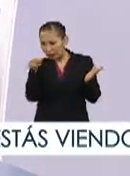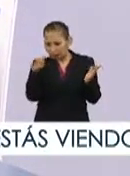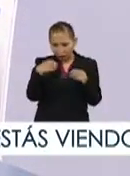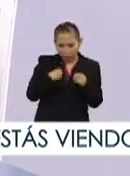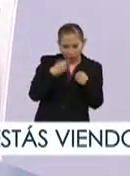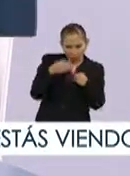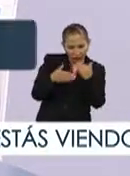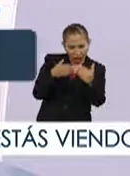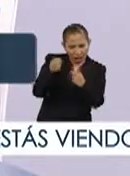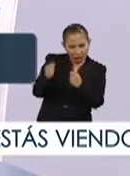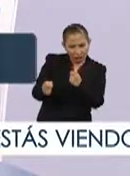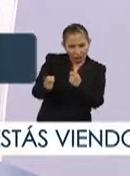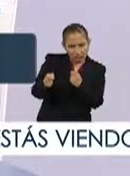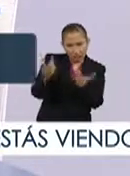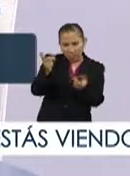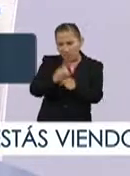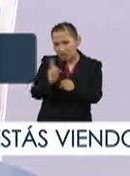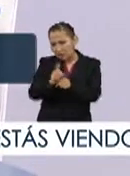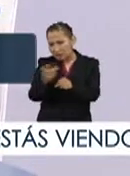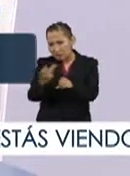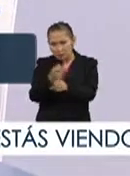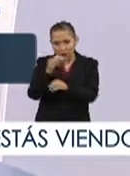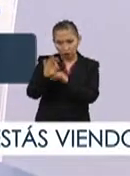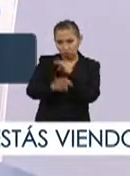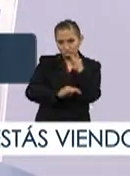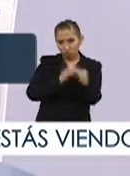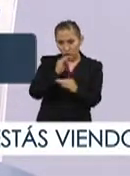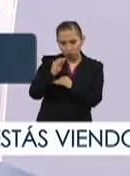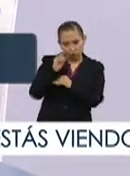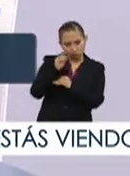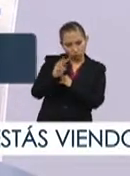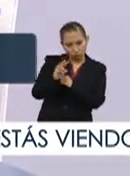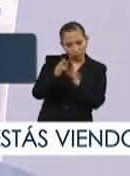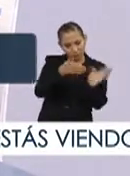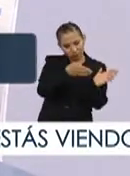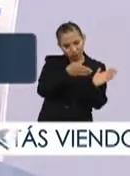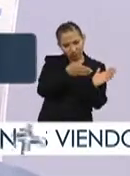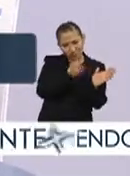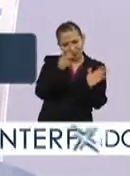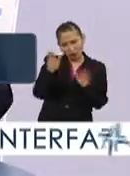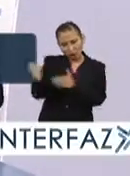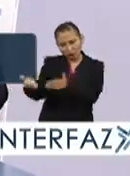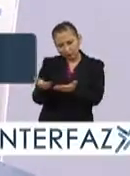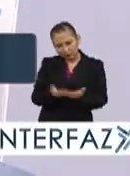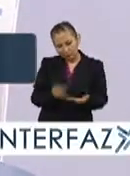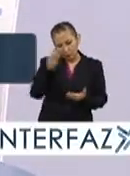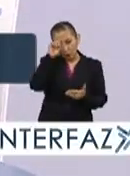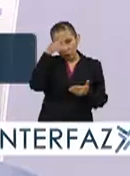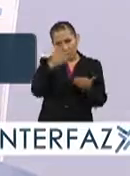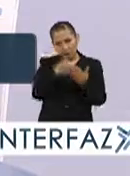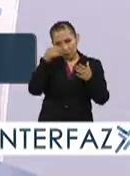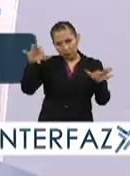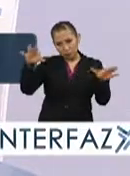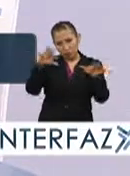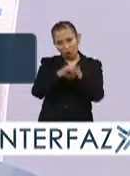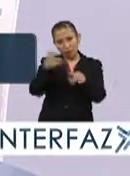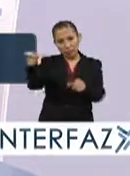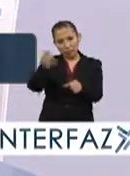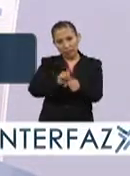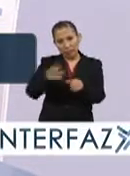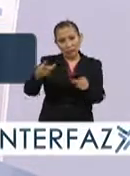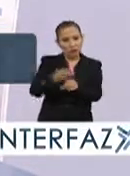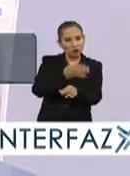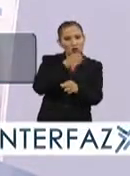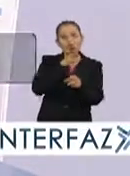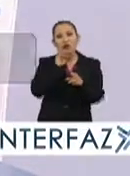de la vida, claro, al paso de los días que a todos nos tocan, pues siempre hacer propuestas que tengan que ver con los días, con